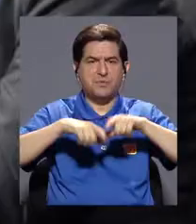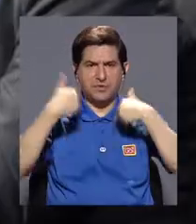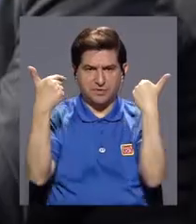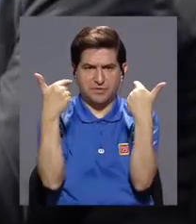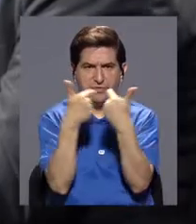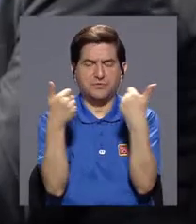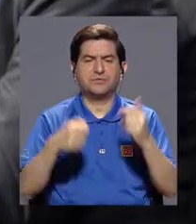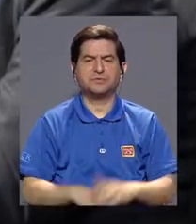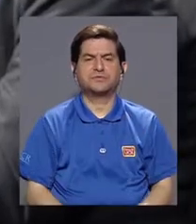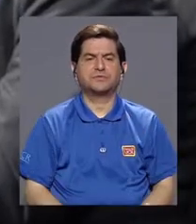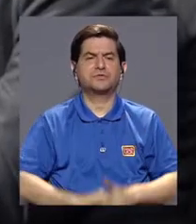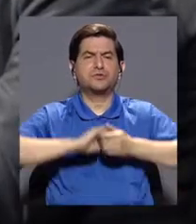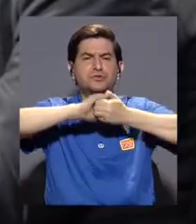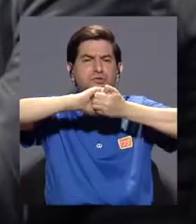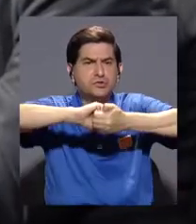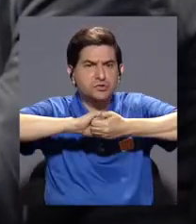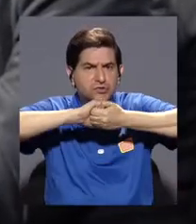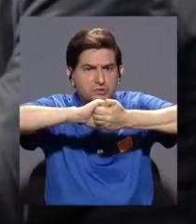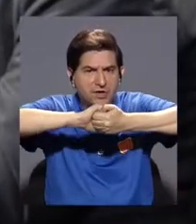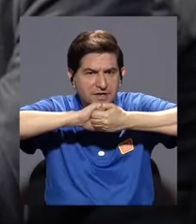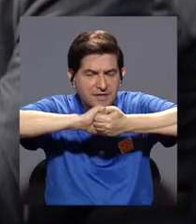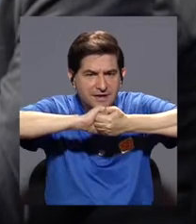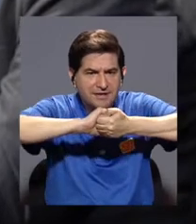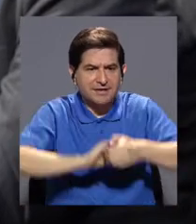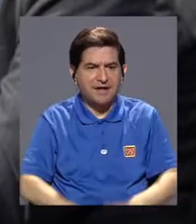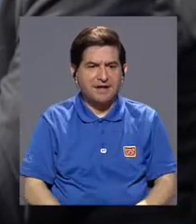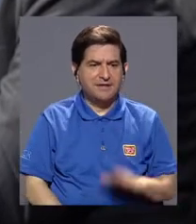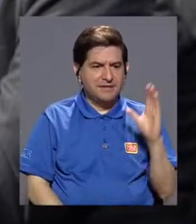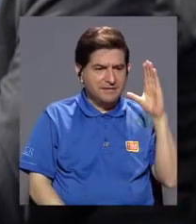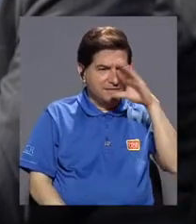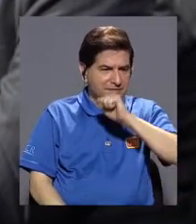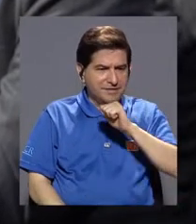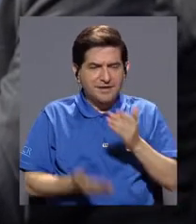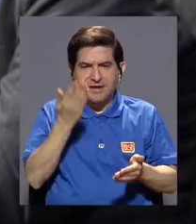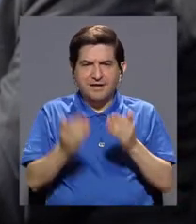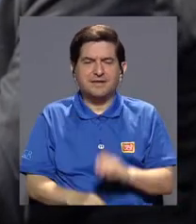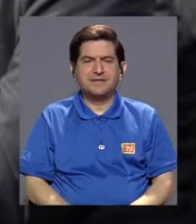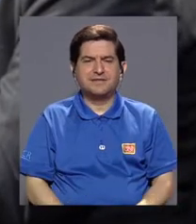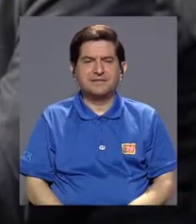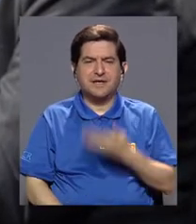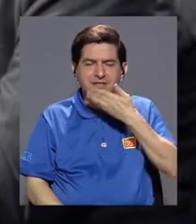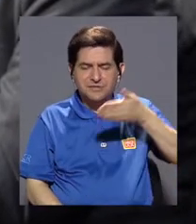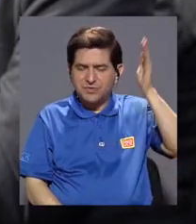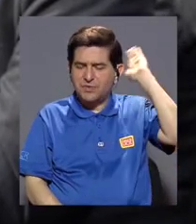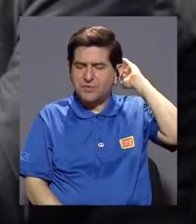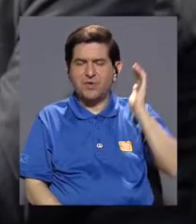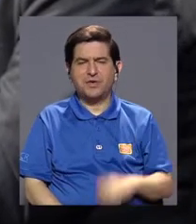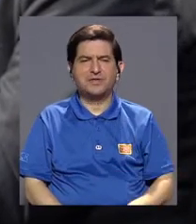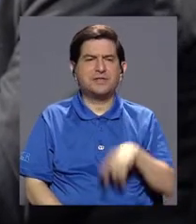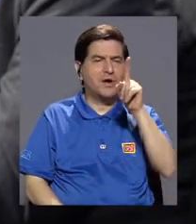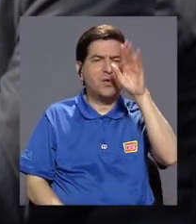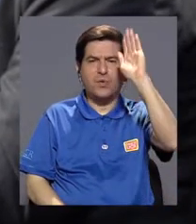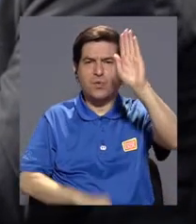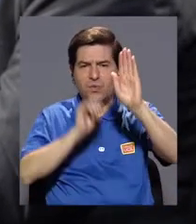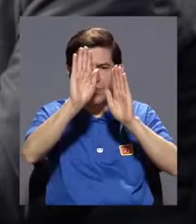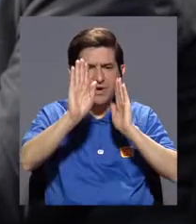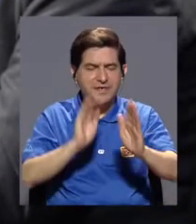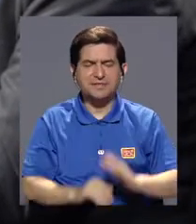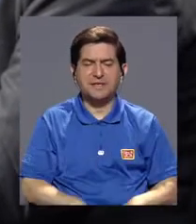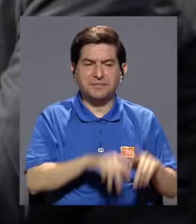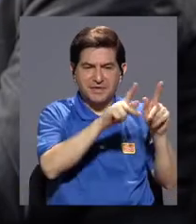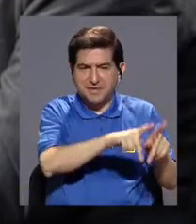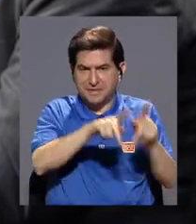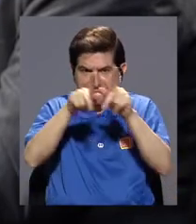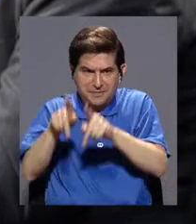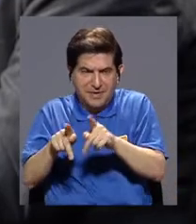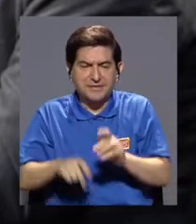sea, esa solidaridad que se puede percibir como hipócrita, nos plantea un esquema de una dialéctica entre personas